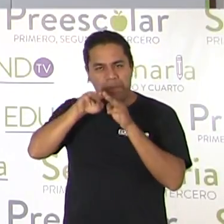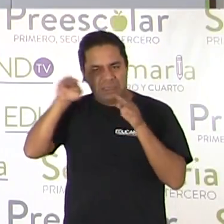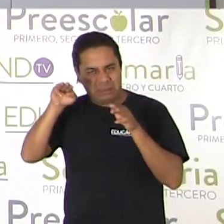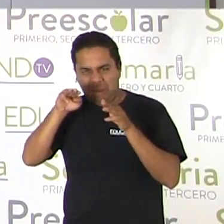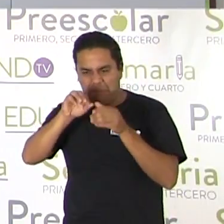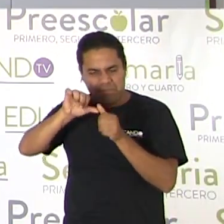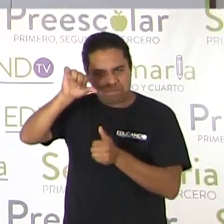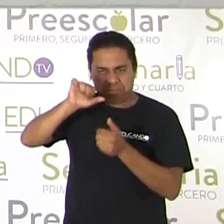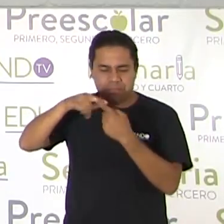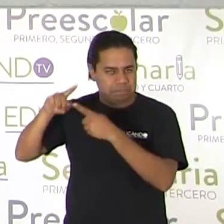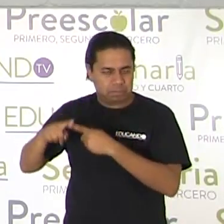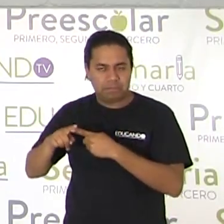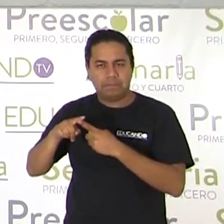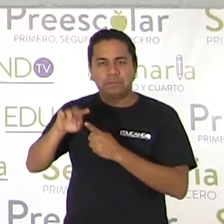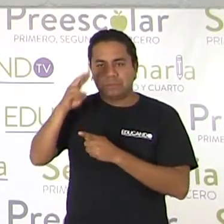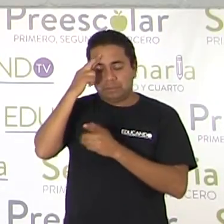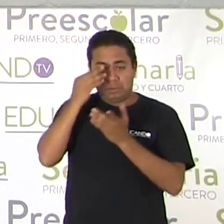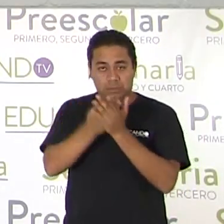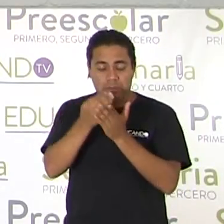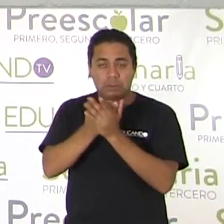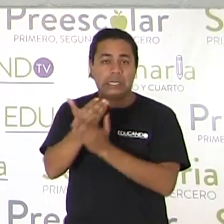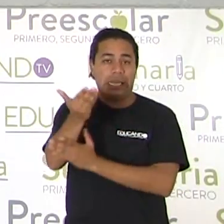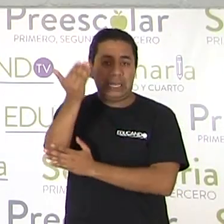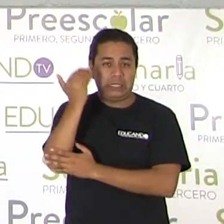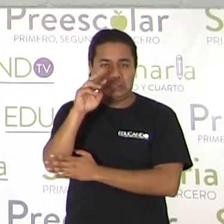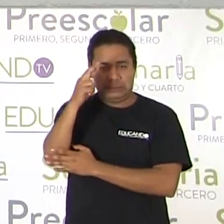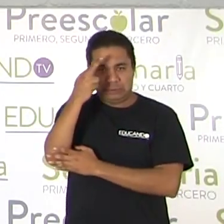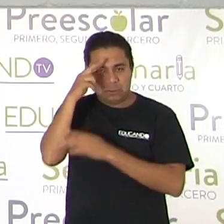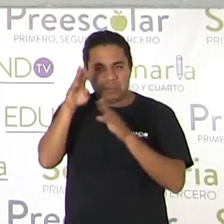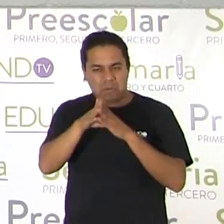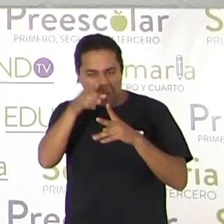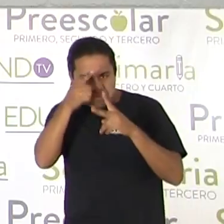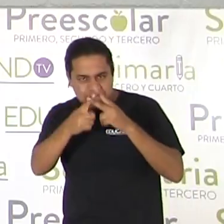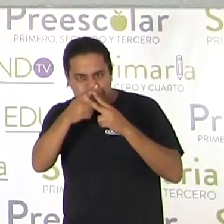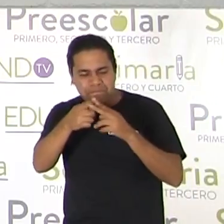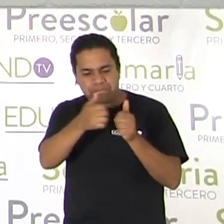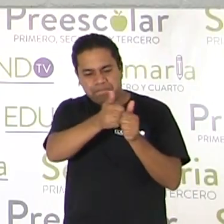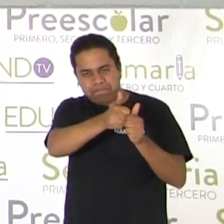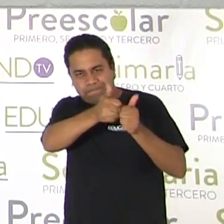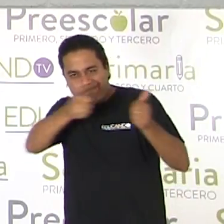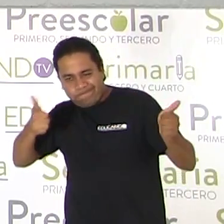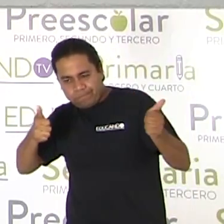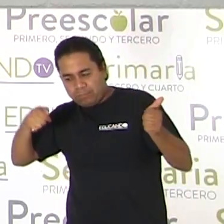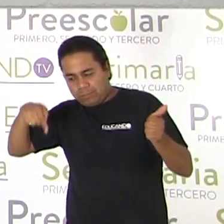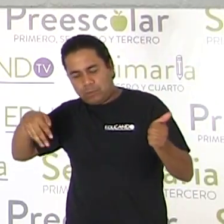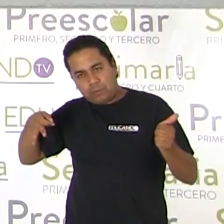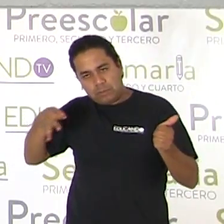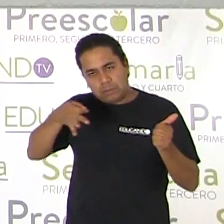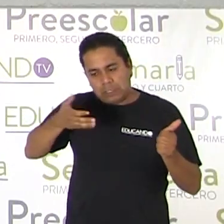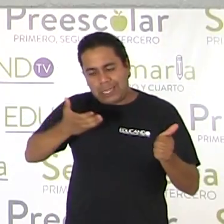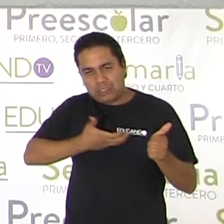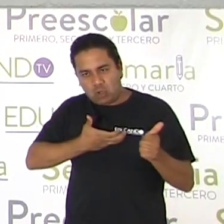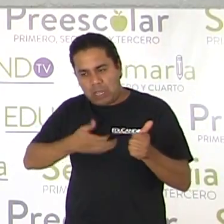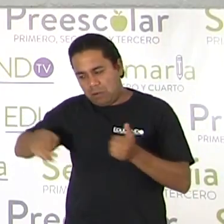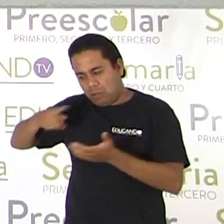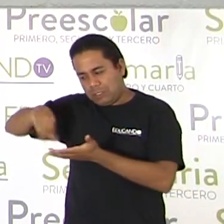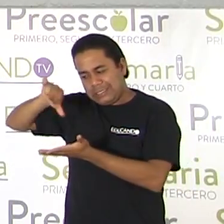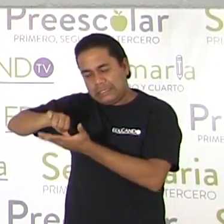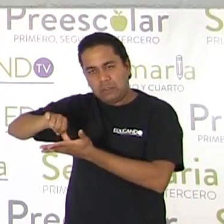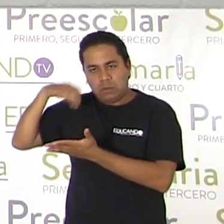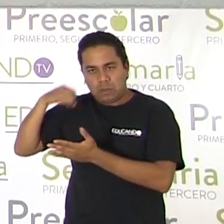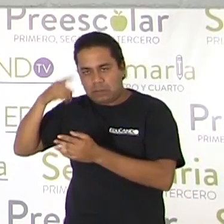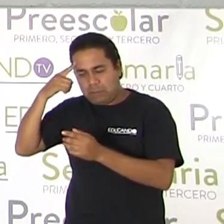sesión anterior. ¿Recuerdas que estuvimos calculando la distancia que hay del centro de la capital a